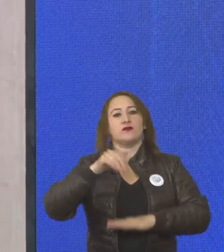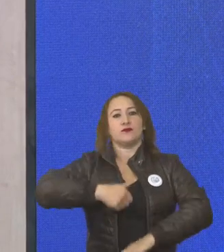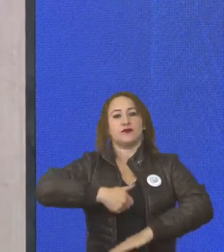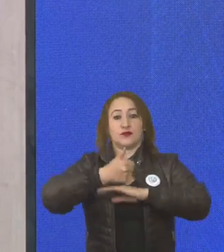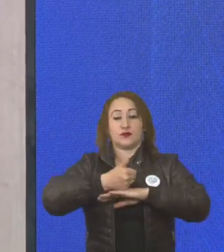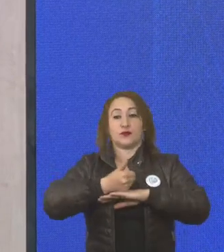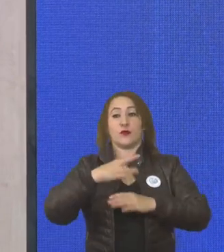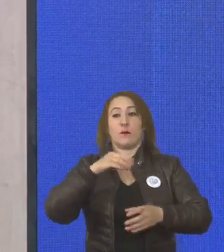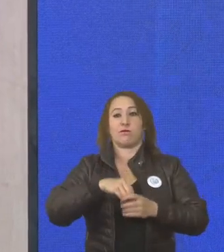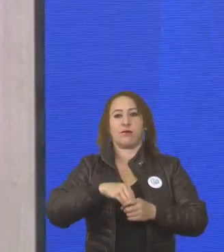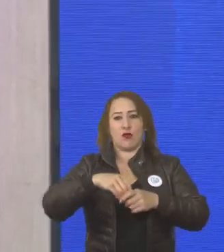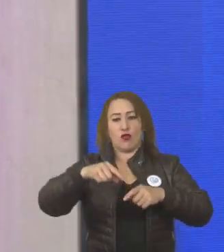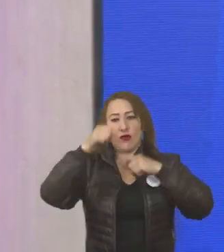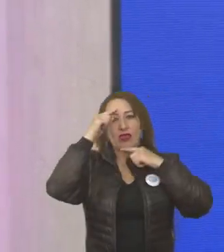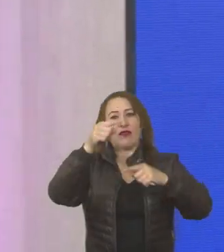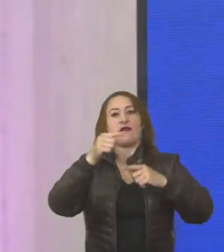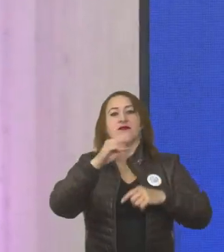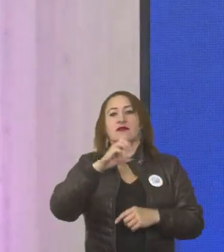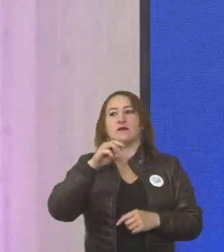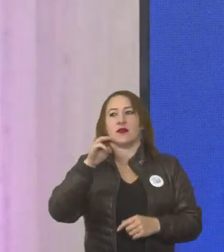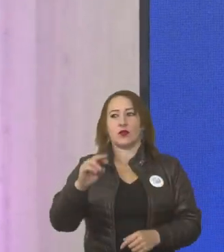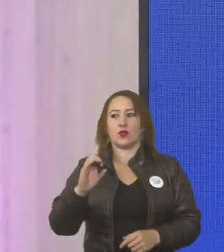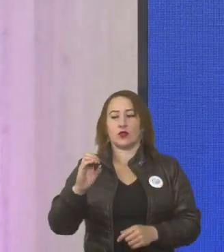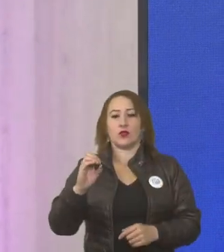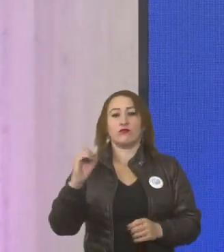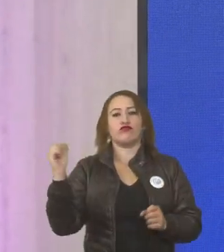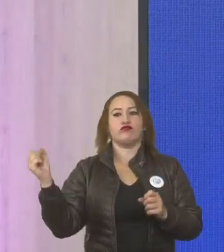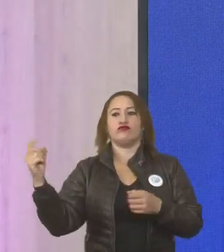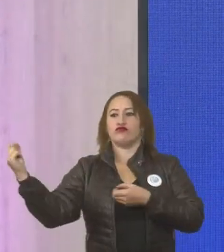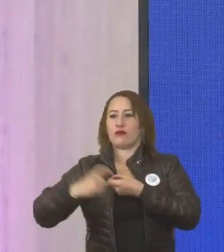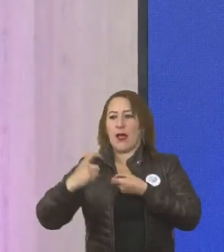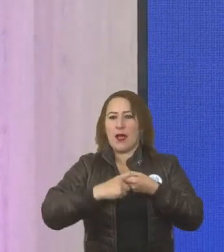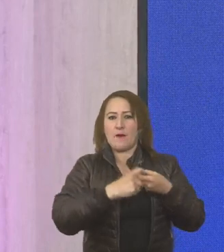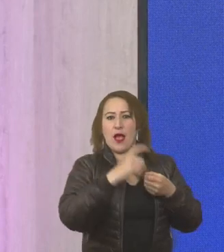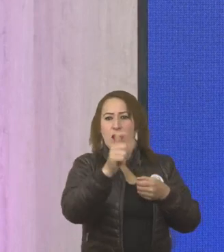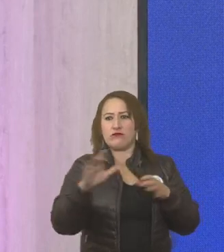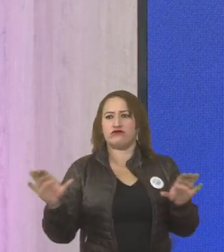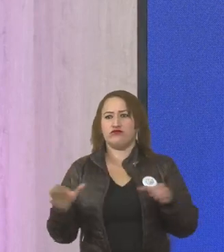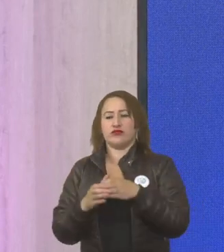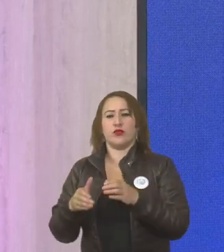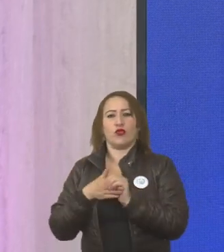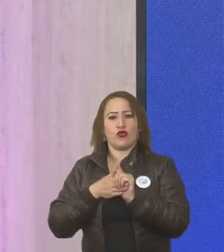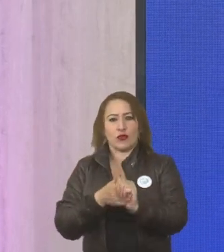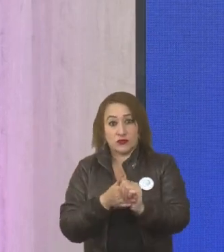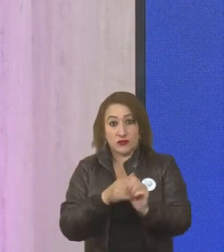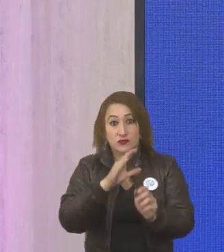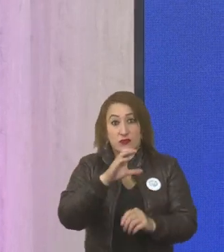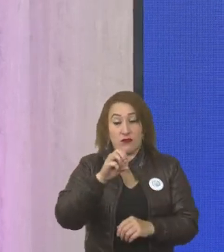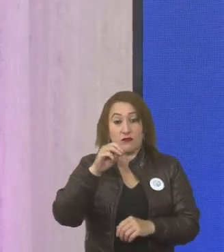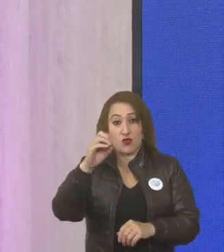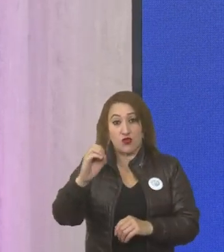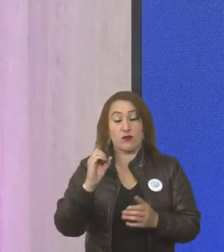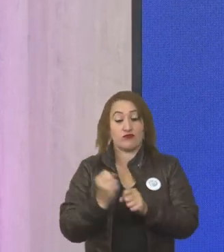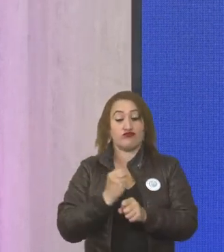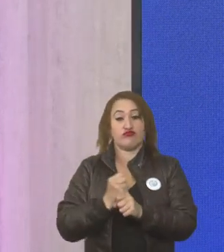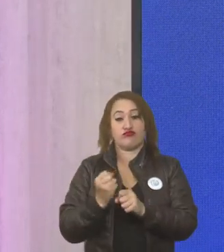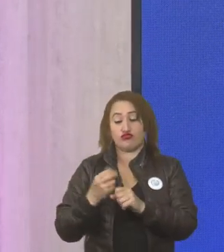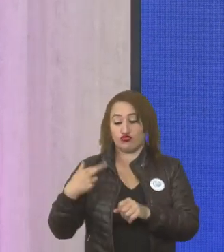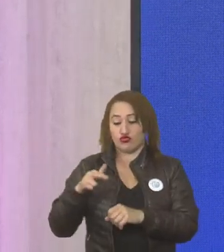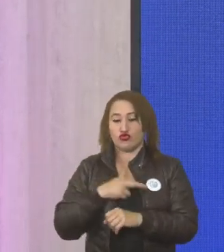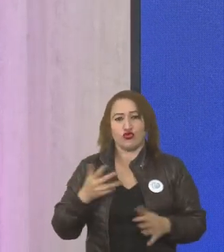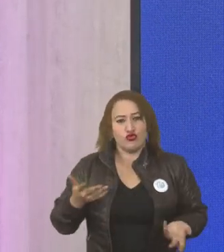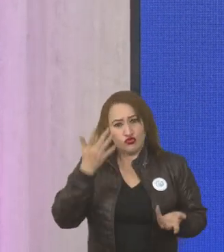de contenido original de CMO. Contratamos un equipo de guionistas de base en CMO para trabajar con